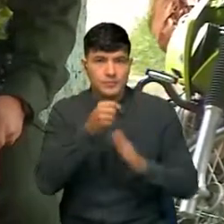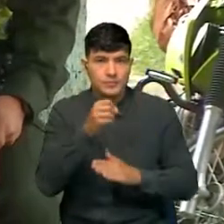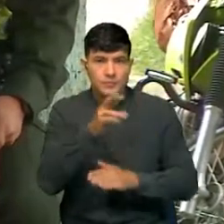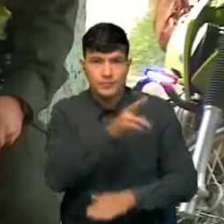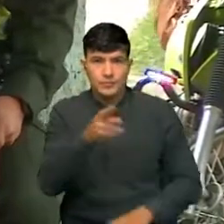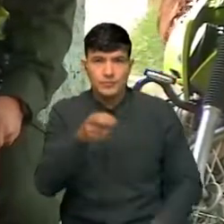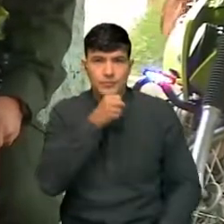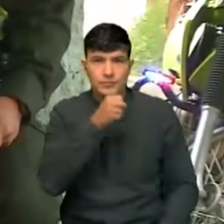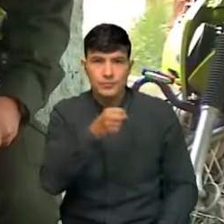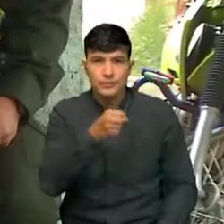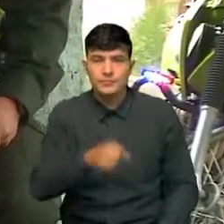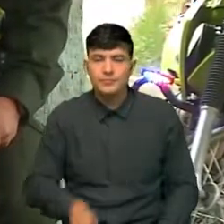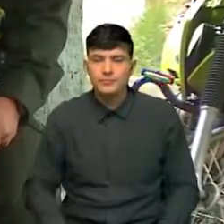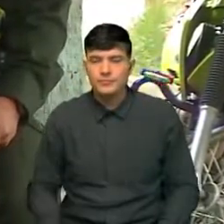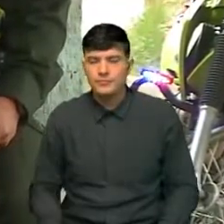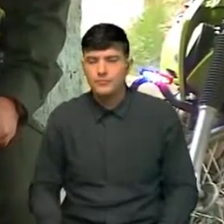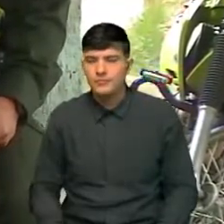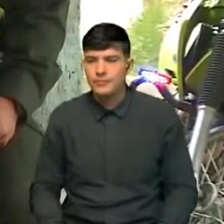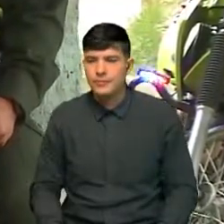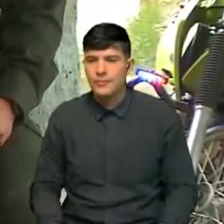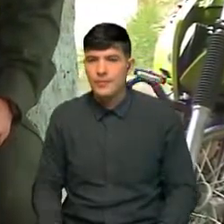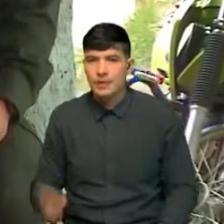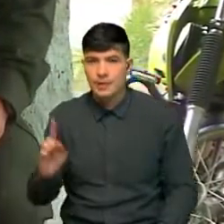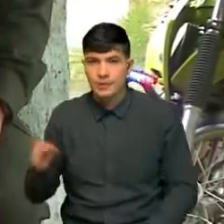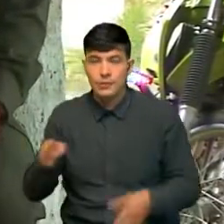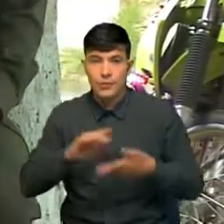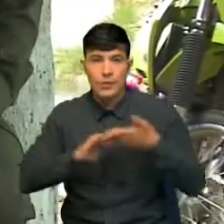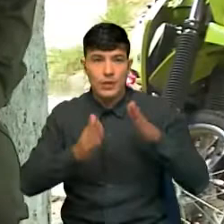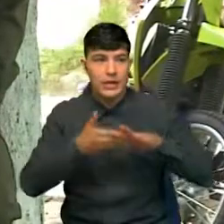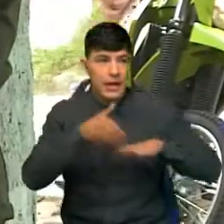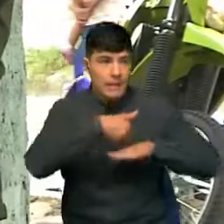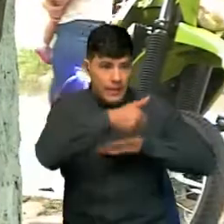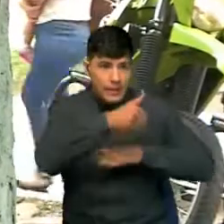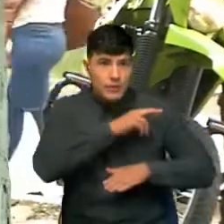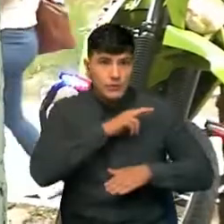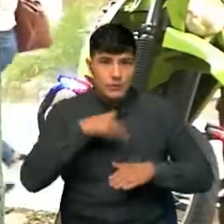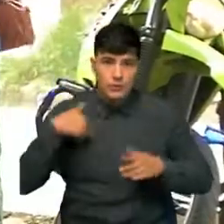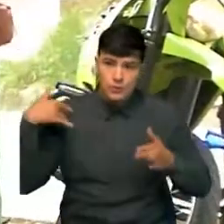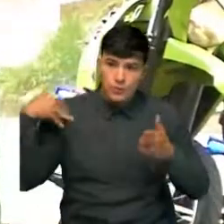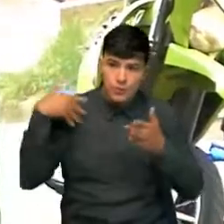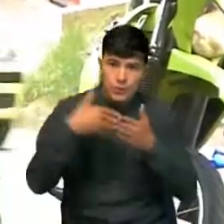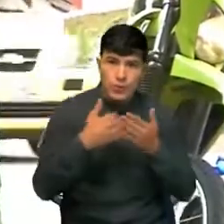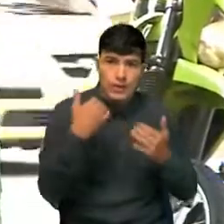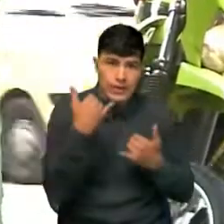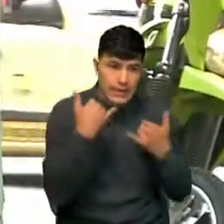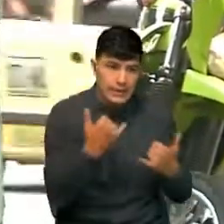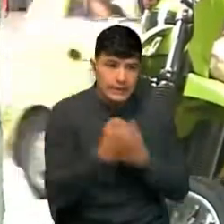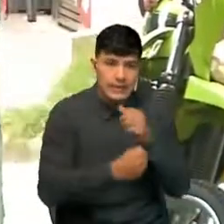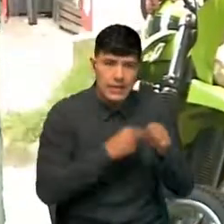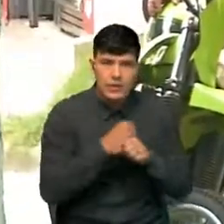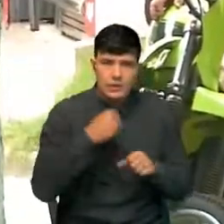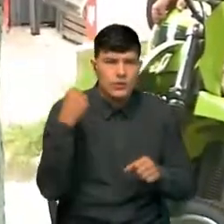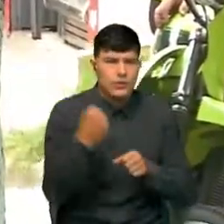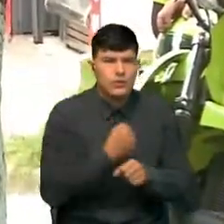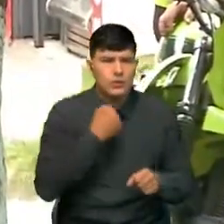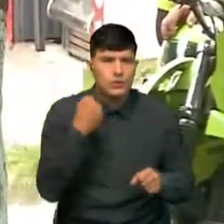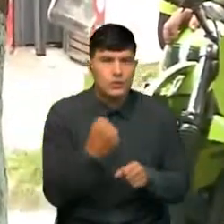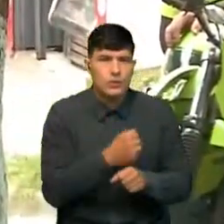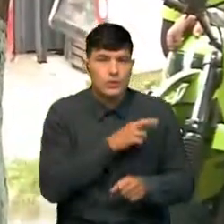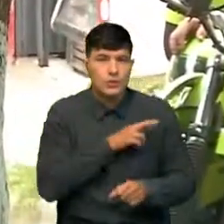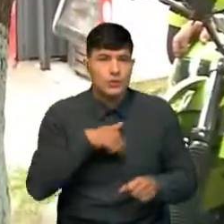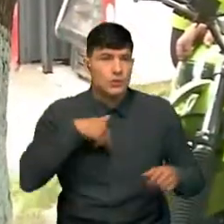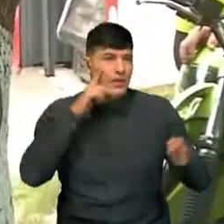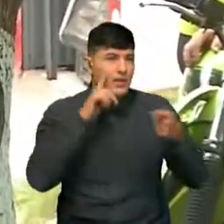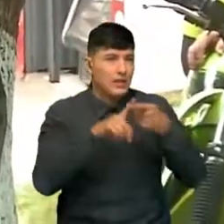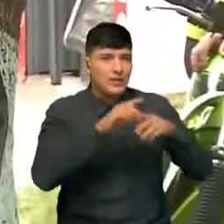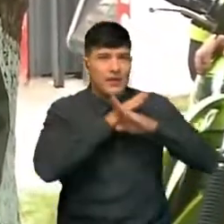comunidad, nosotros hemos trabajado fuertemente durante todo el año. Sí. Hemos trabajado en lo que es el